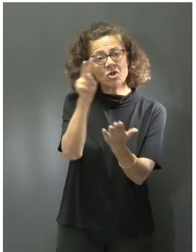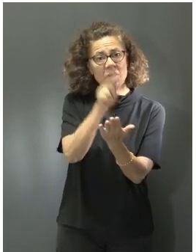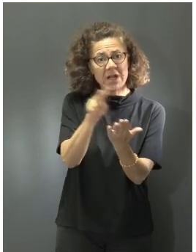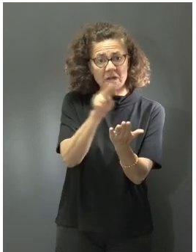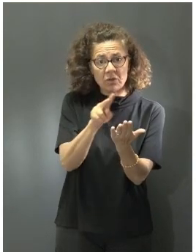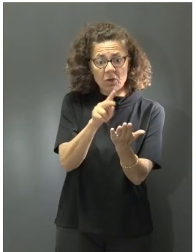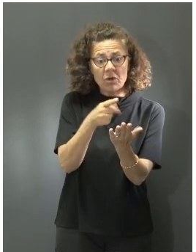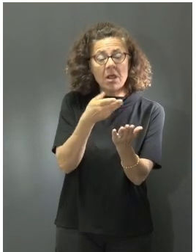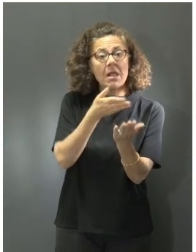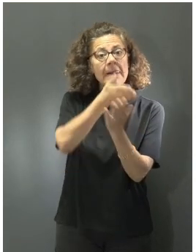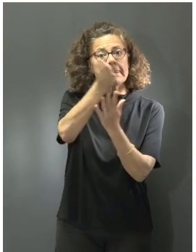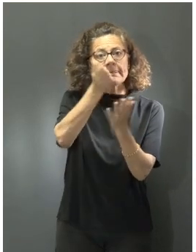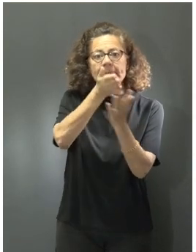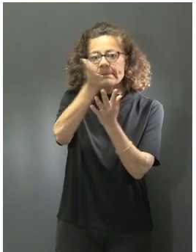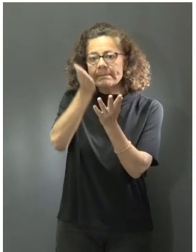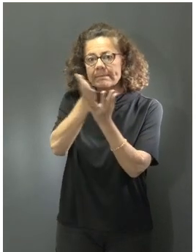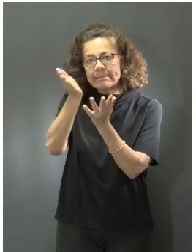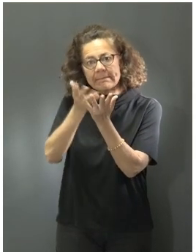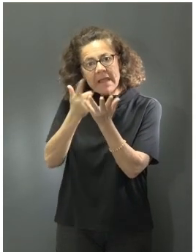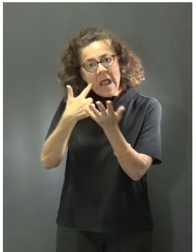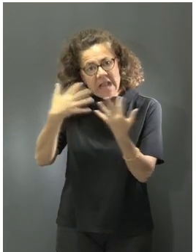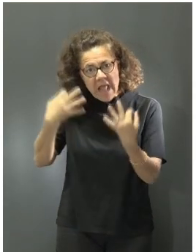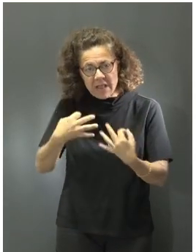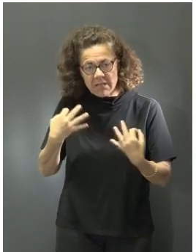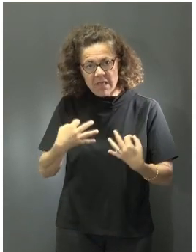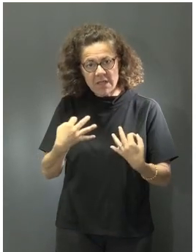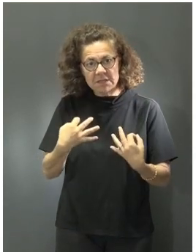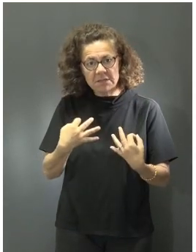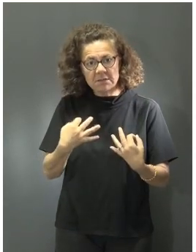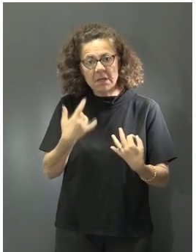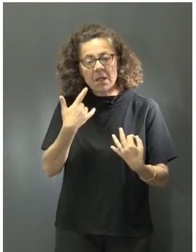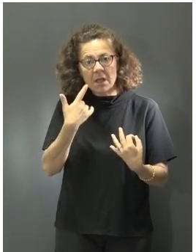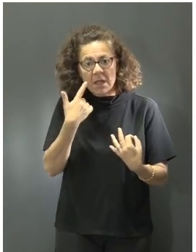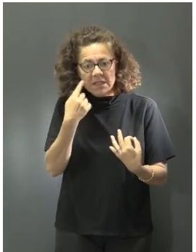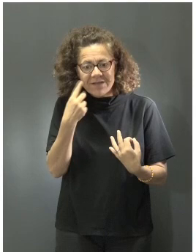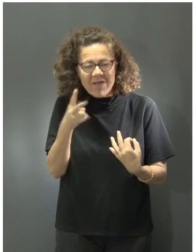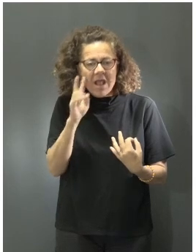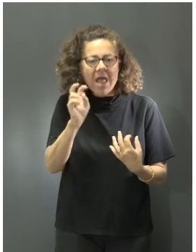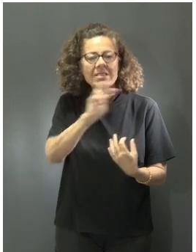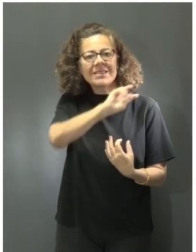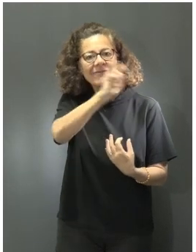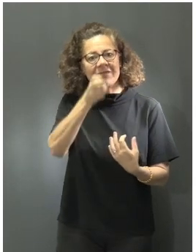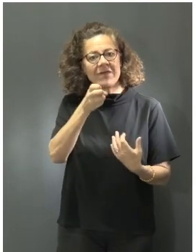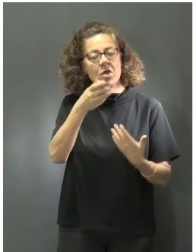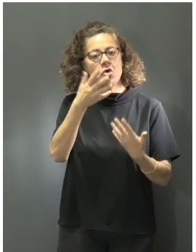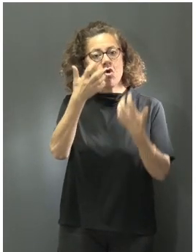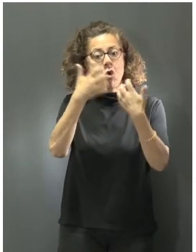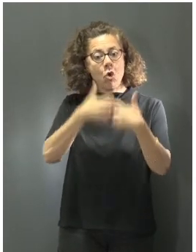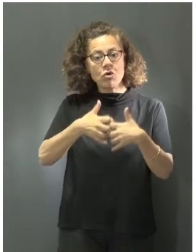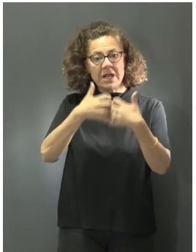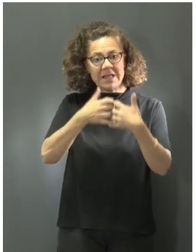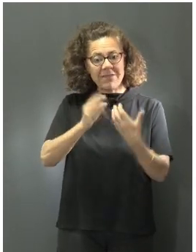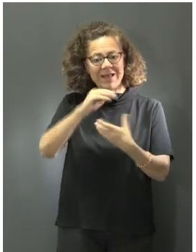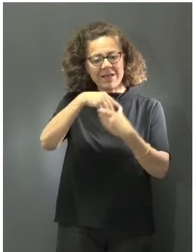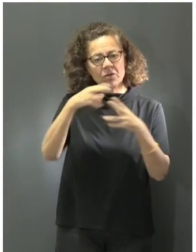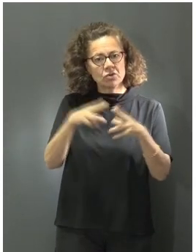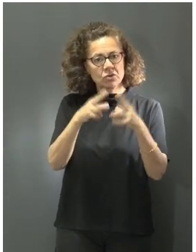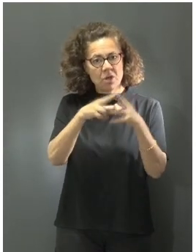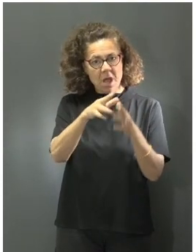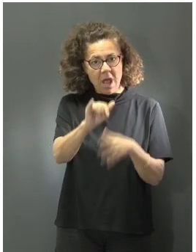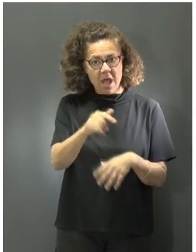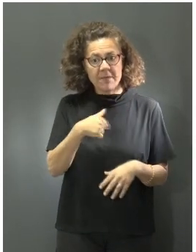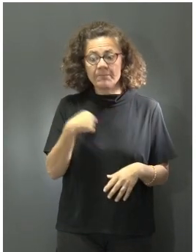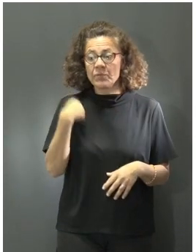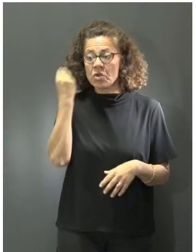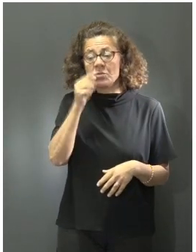con distintas realidades que evidencien la diversidad cognitiva que hay en la sociedad, ¿no? Y creo que